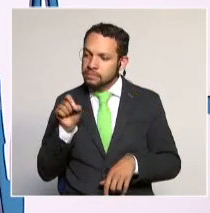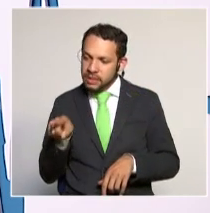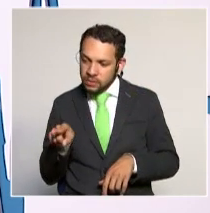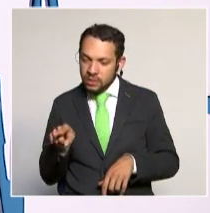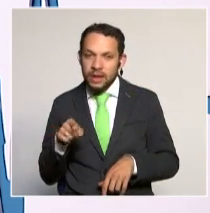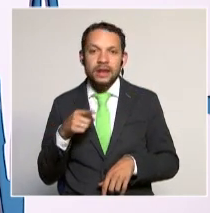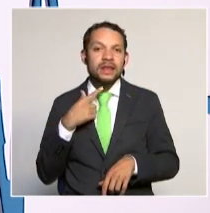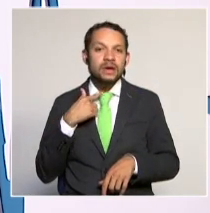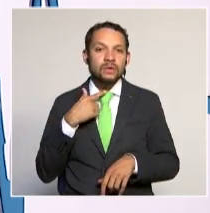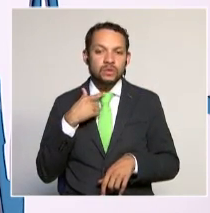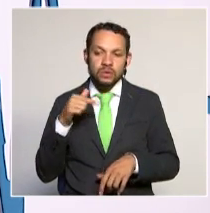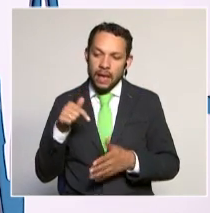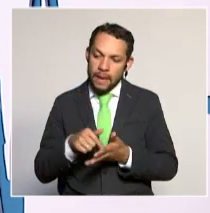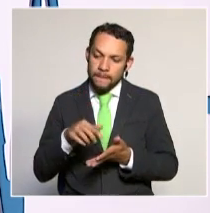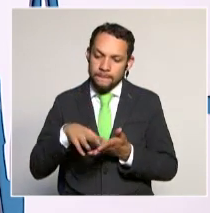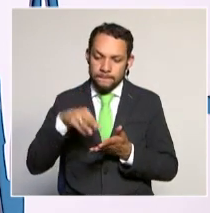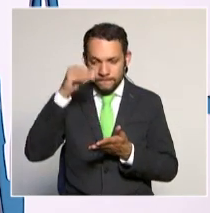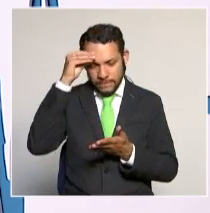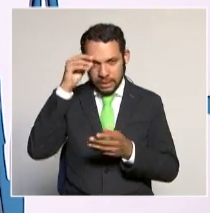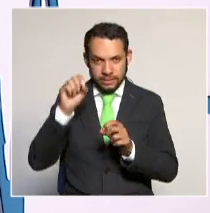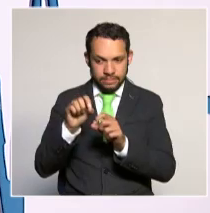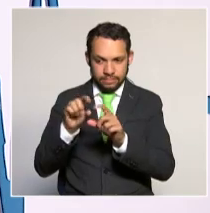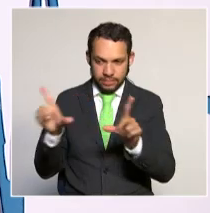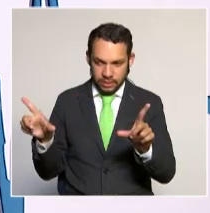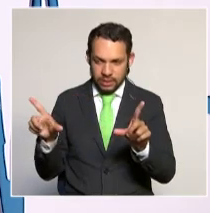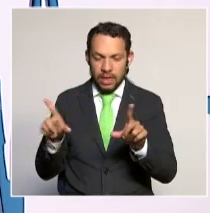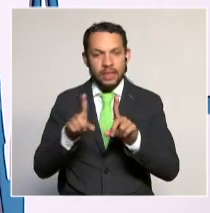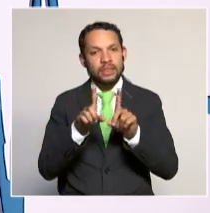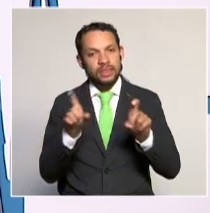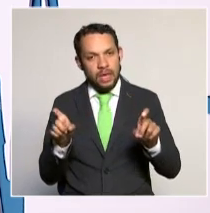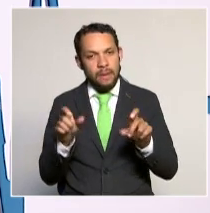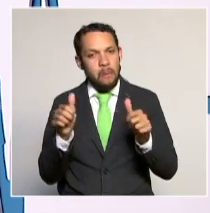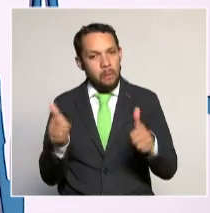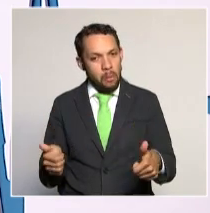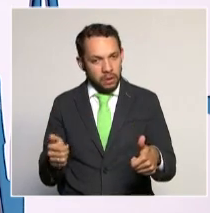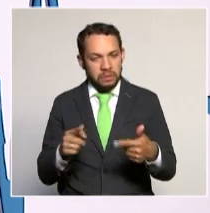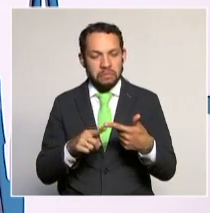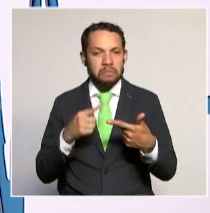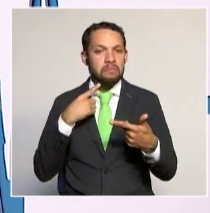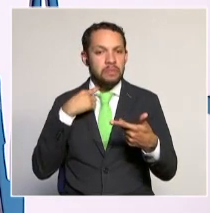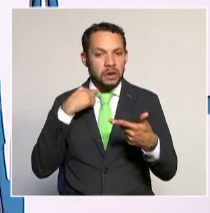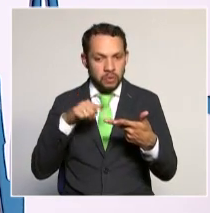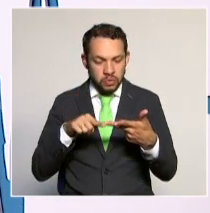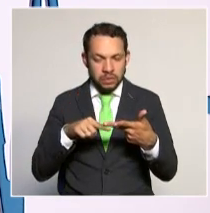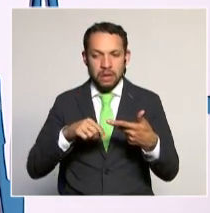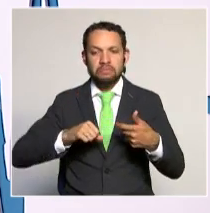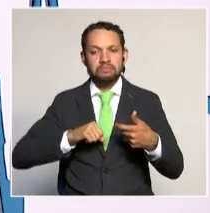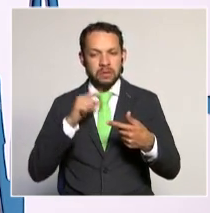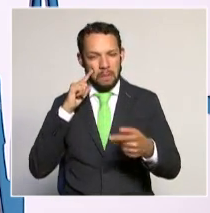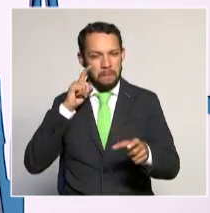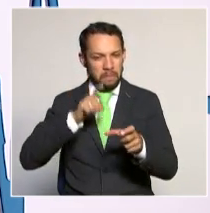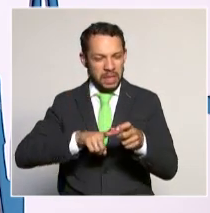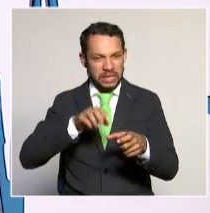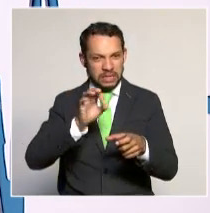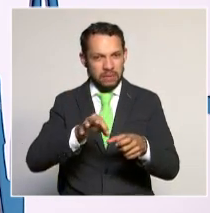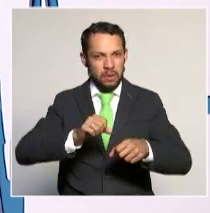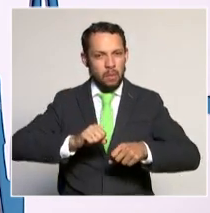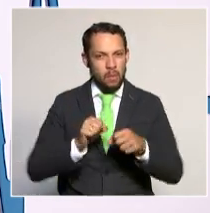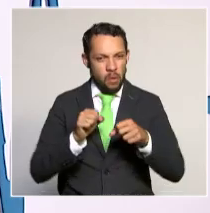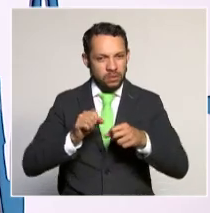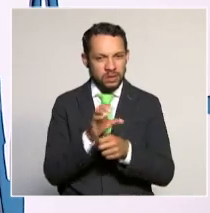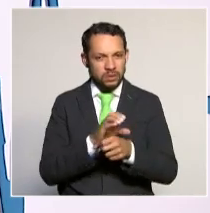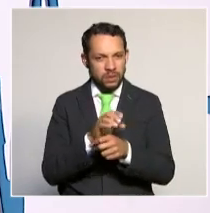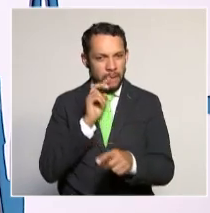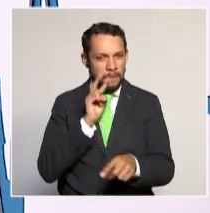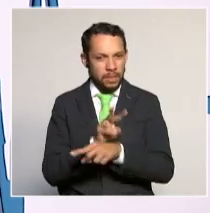sintonía, estoy aprendiendo, me encanta el tema. Lo sigo desde Bogotá, bendiciones por